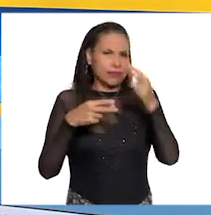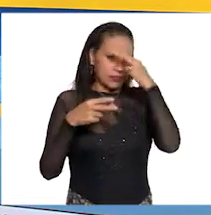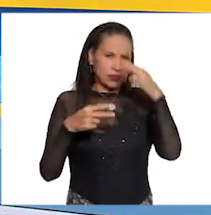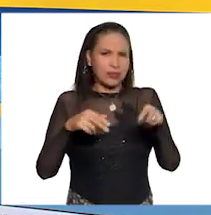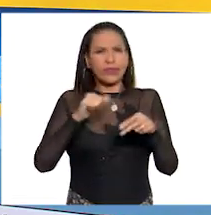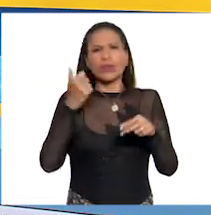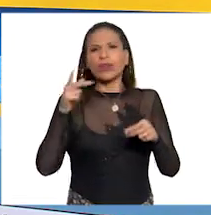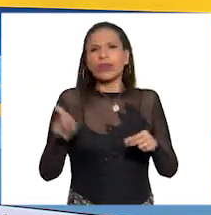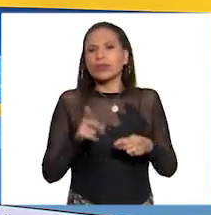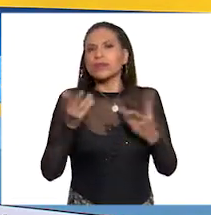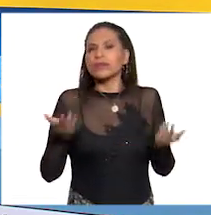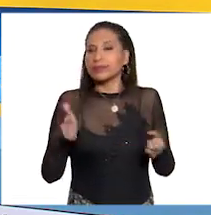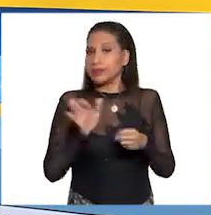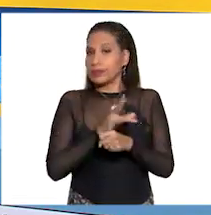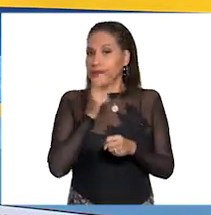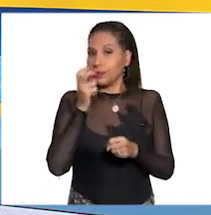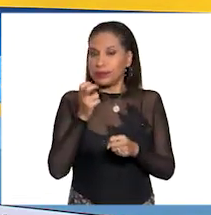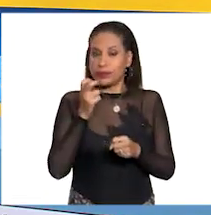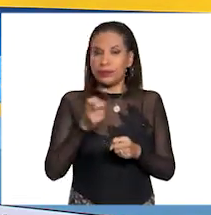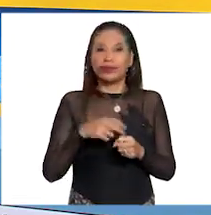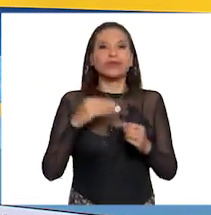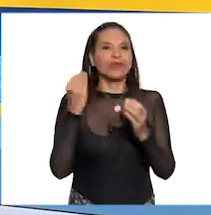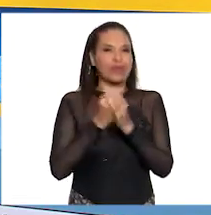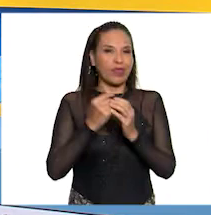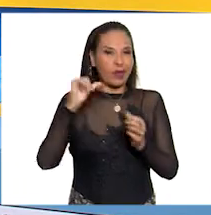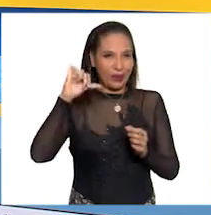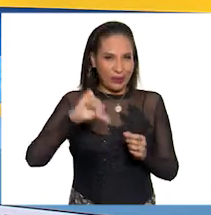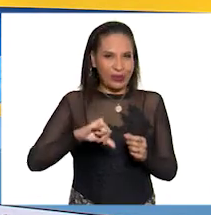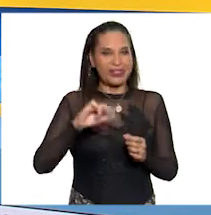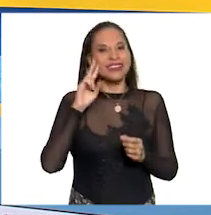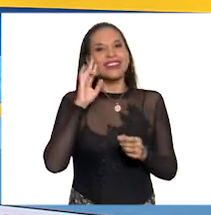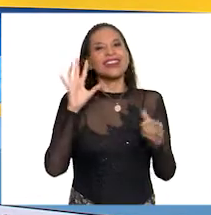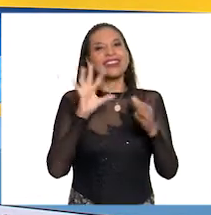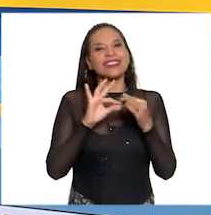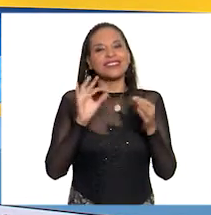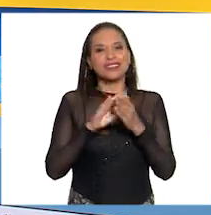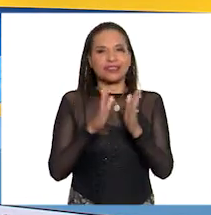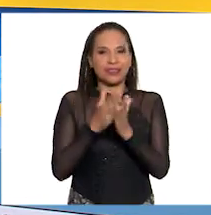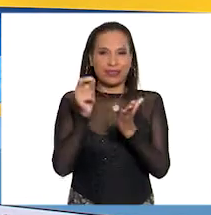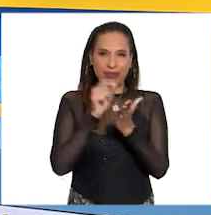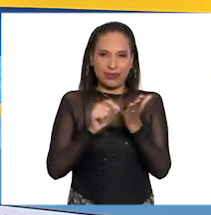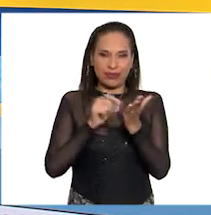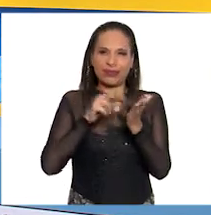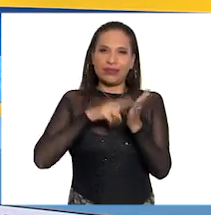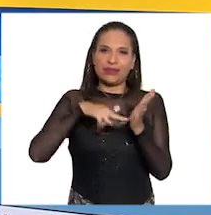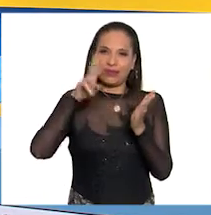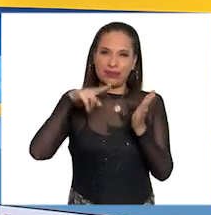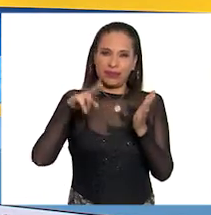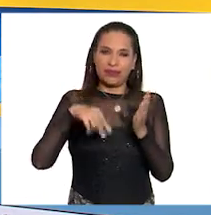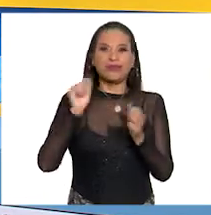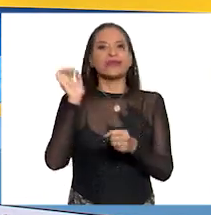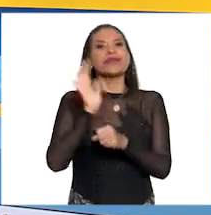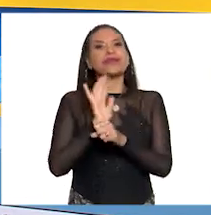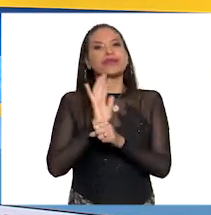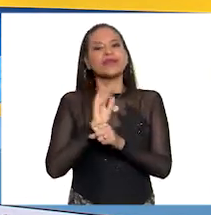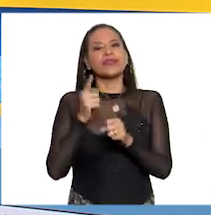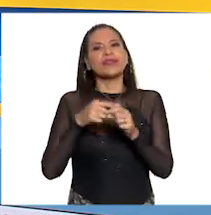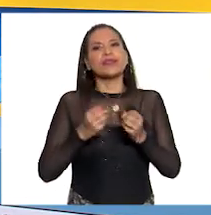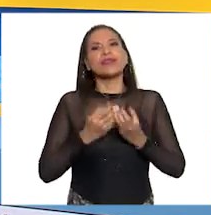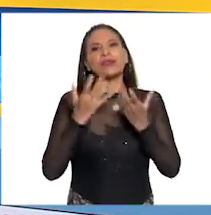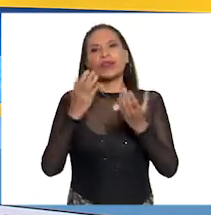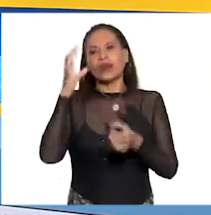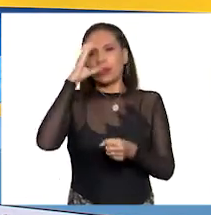otros pueblos. Por ello, en la clase del día de hoy vamos a hablar de la literatura, la pintura y el cine como